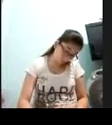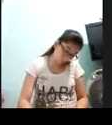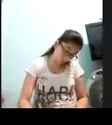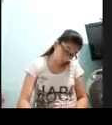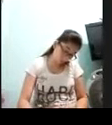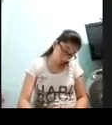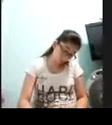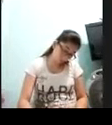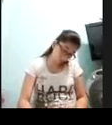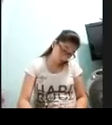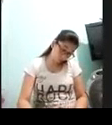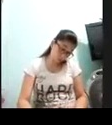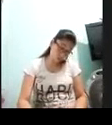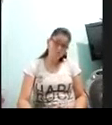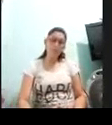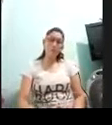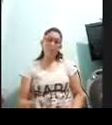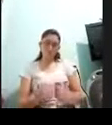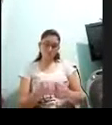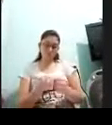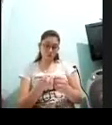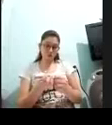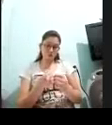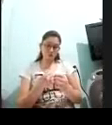is Silvia,